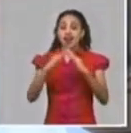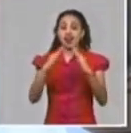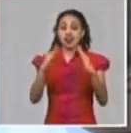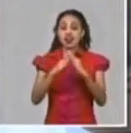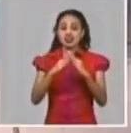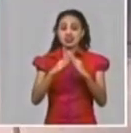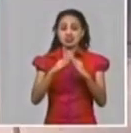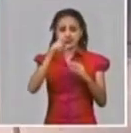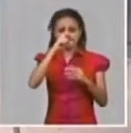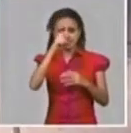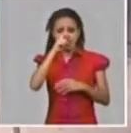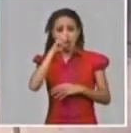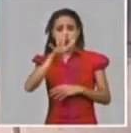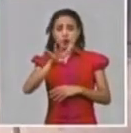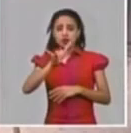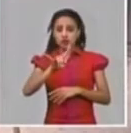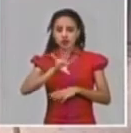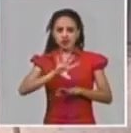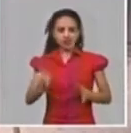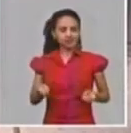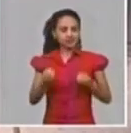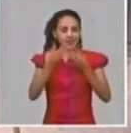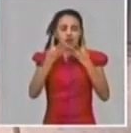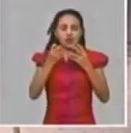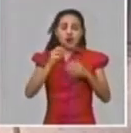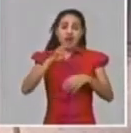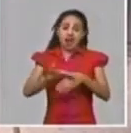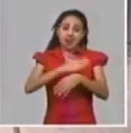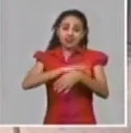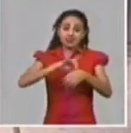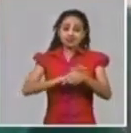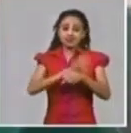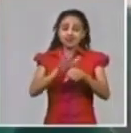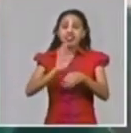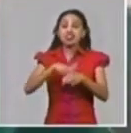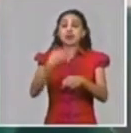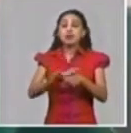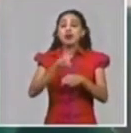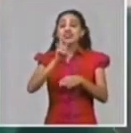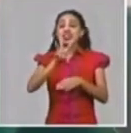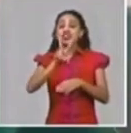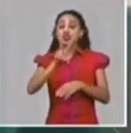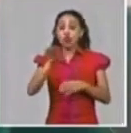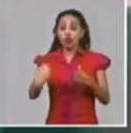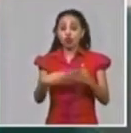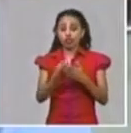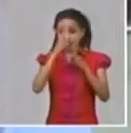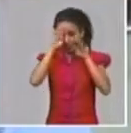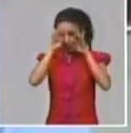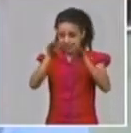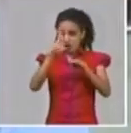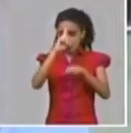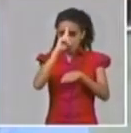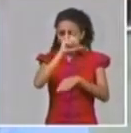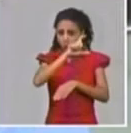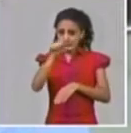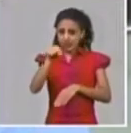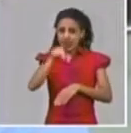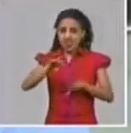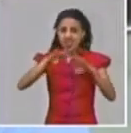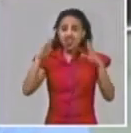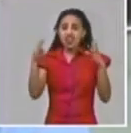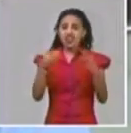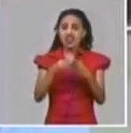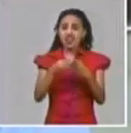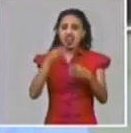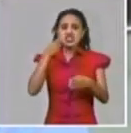de edad, recuperado de la COVID-19 después de 32 días ingresado en el Hospital General Dr. Joaquín Castillo Duani